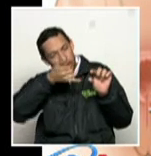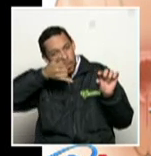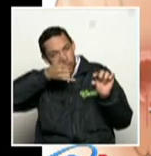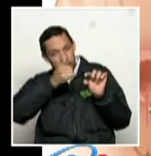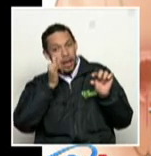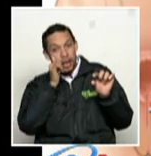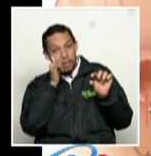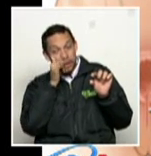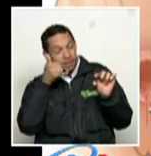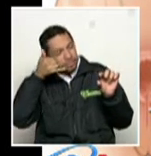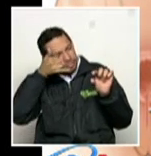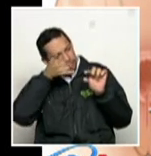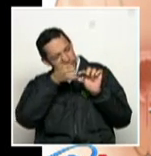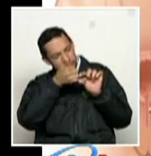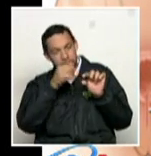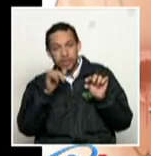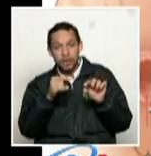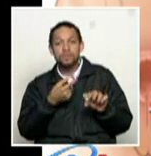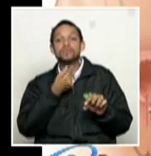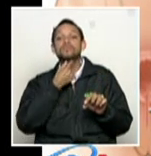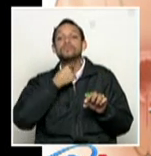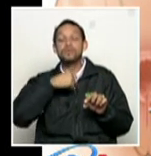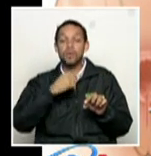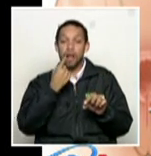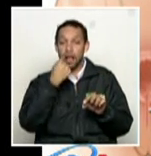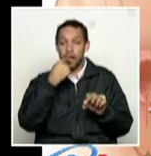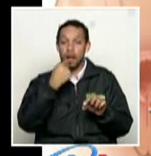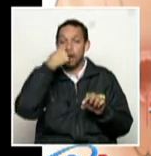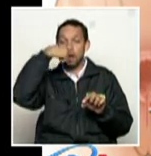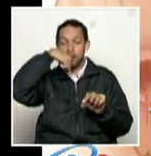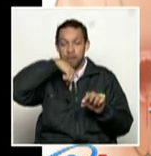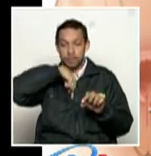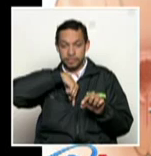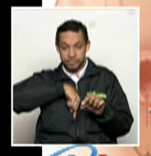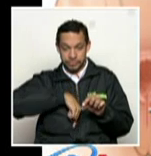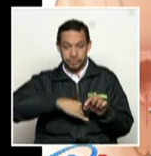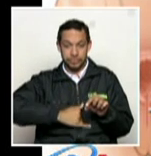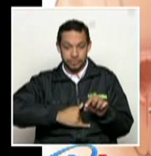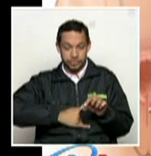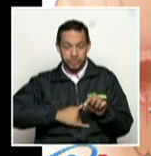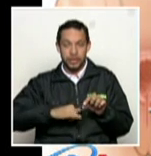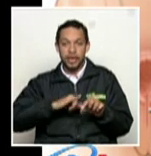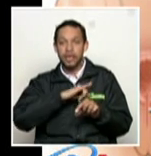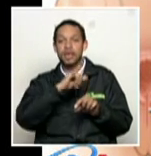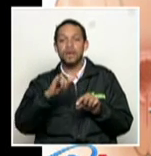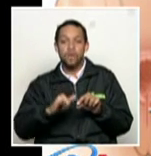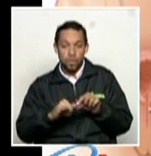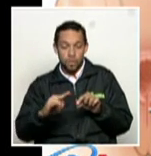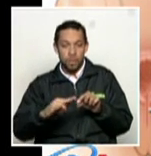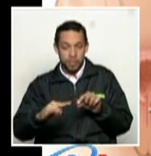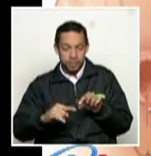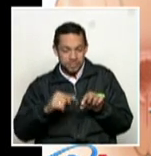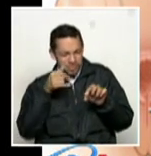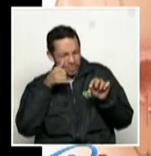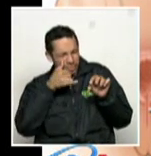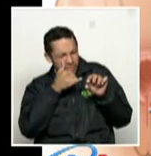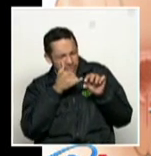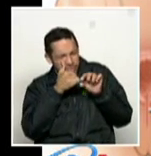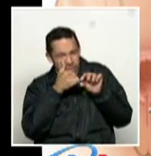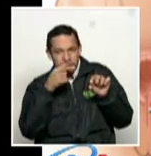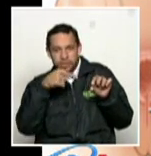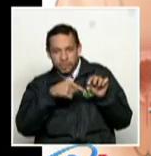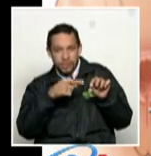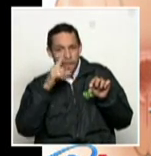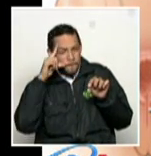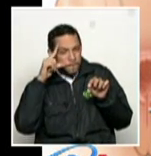uretrocistografía. Así como uno hace una endoscopia y mete la manguerita por la boca hasta el estómago y mirar, el urólogo puede meter por ese tubito una